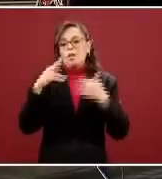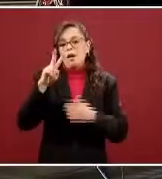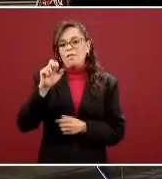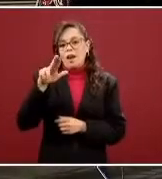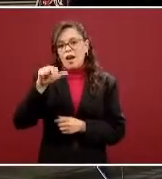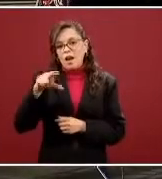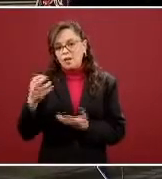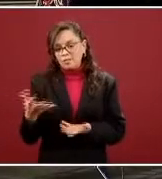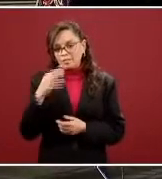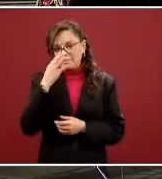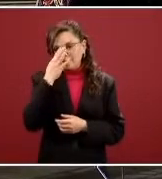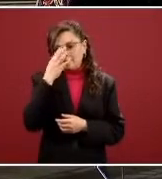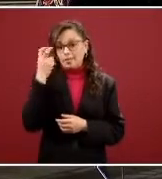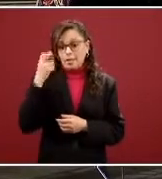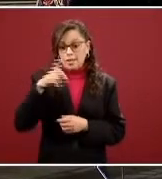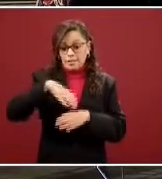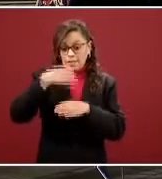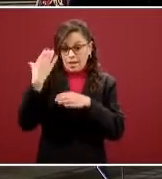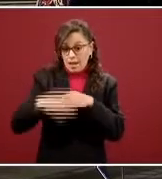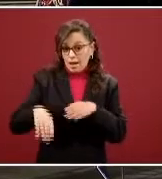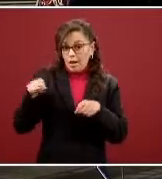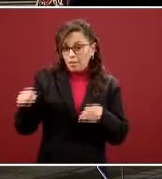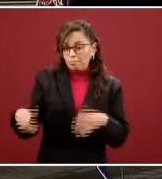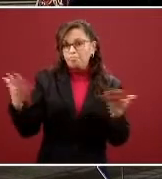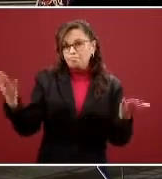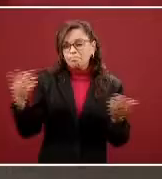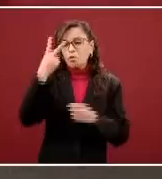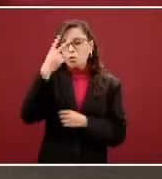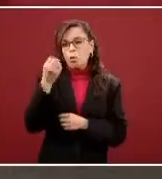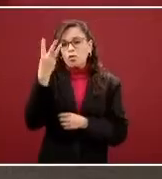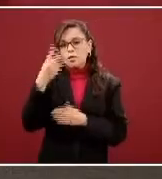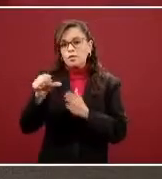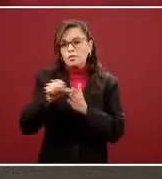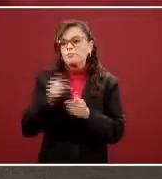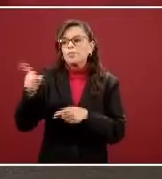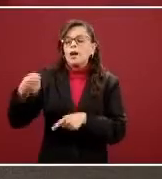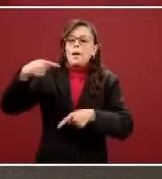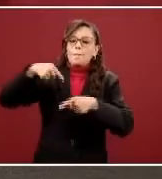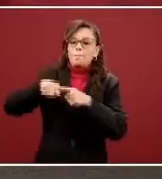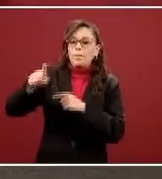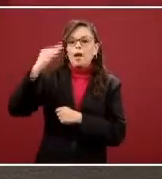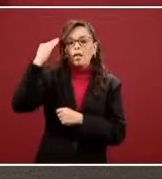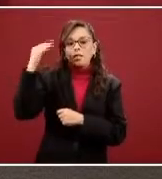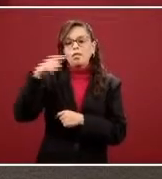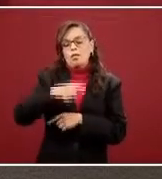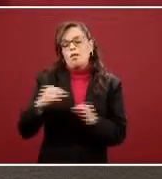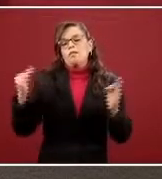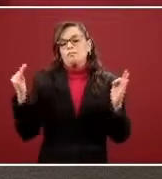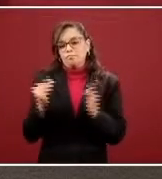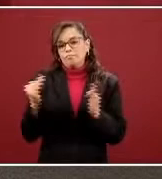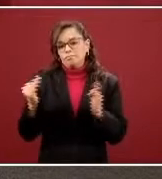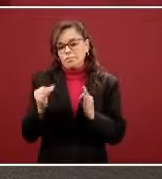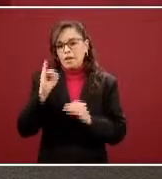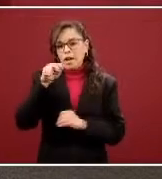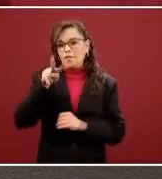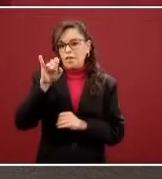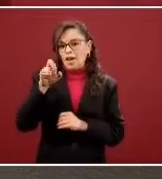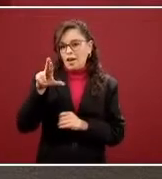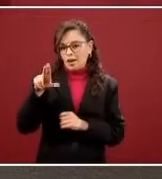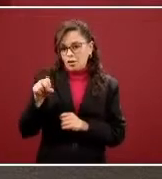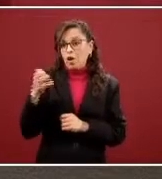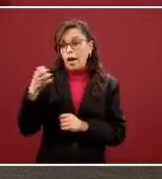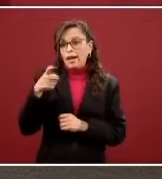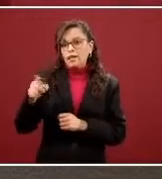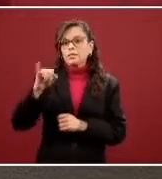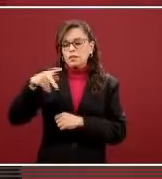verano y lógicamente en 2-3 meses más van a estar iniciando su temporada invernal. Eso sí sería un factor de riesgo para el